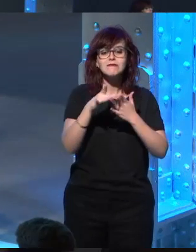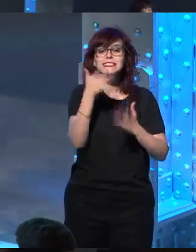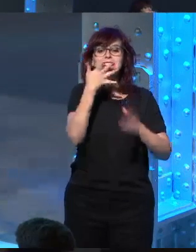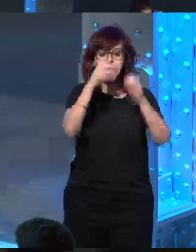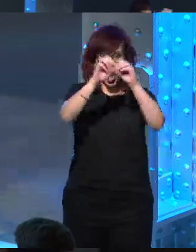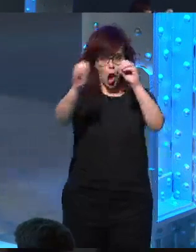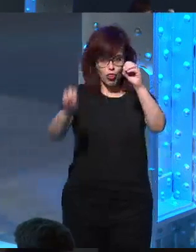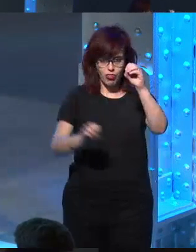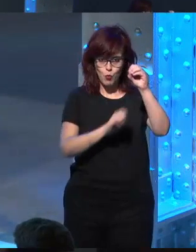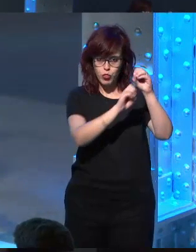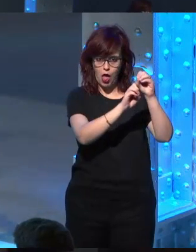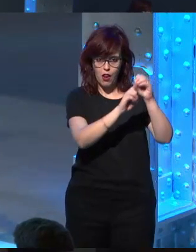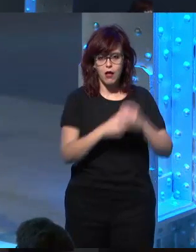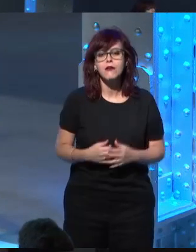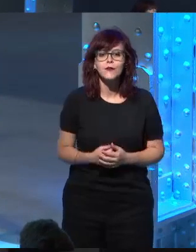Muy bien.